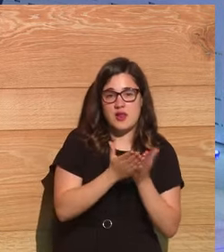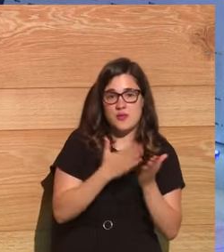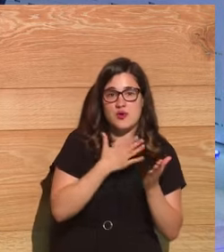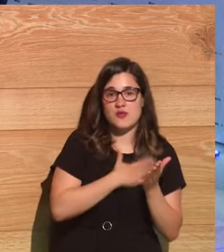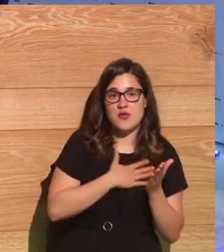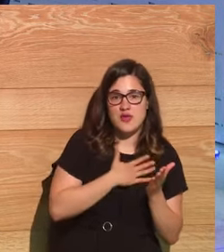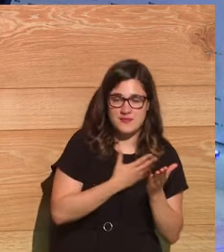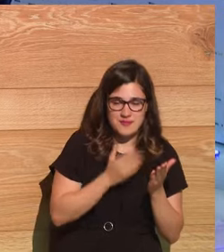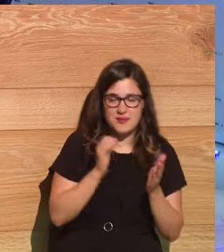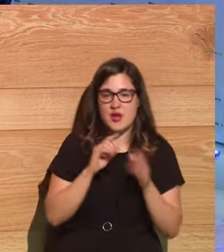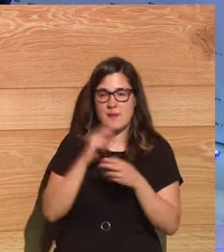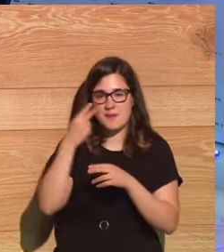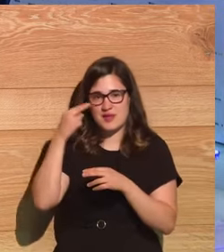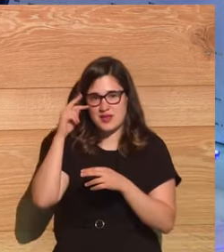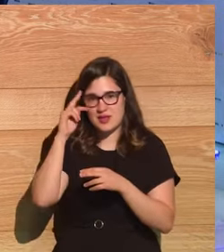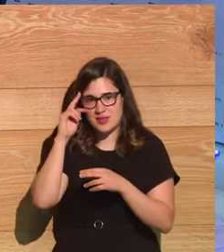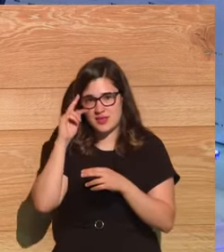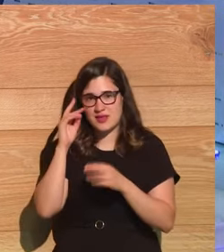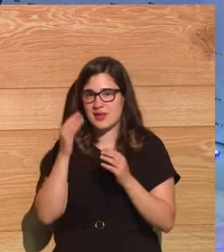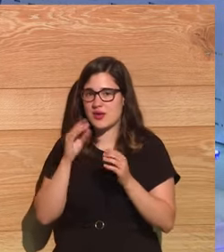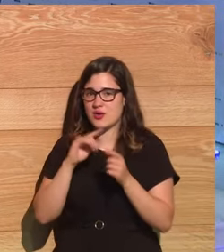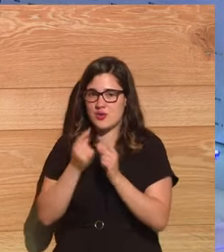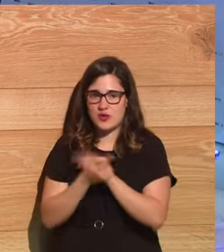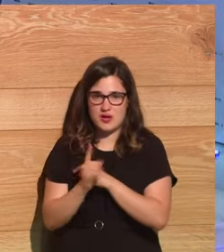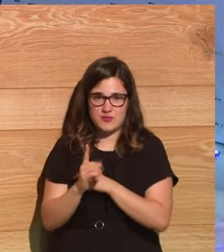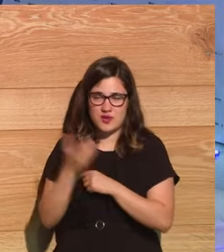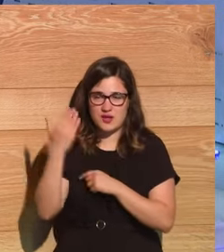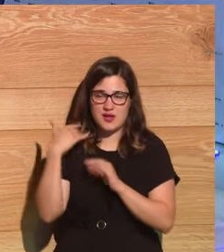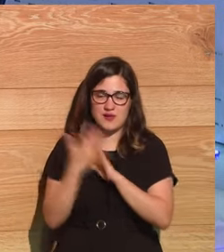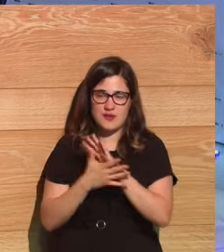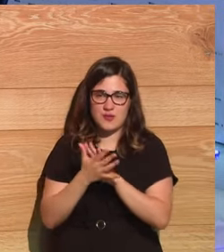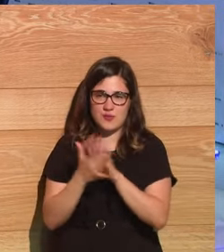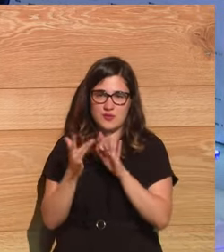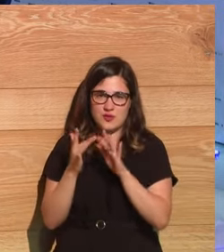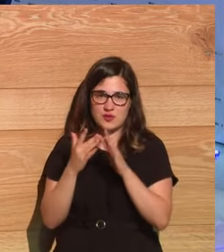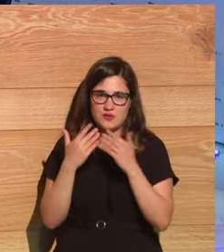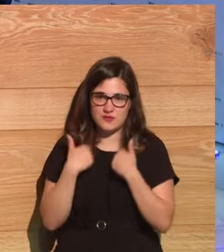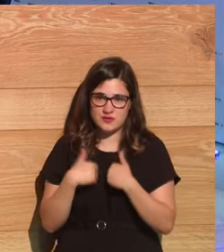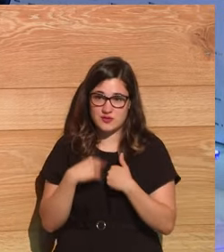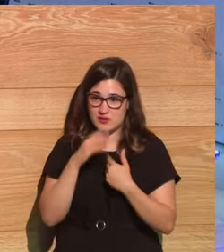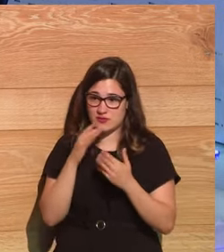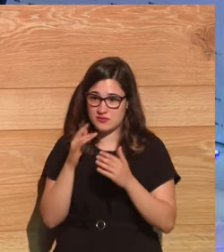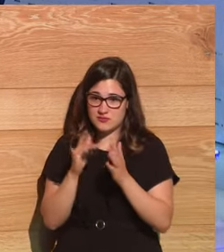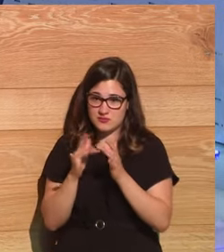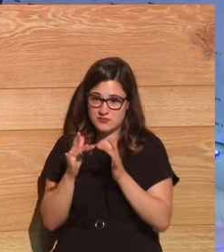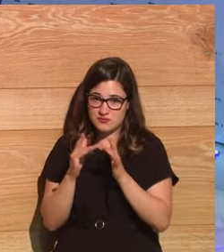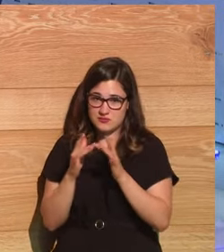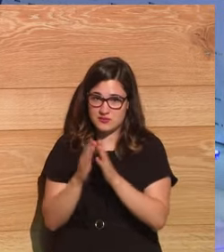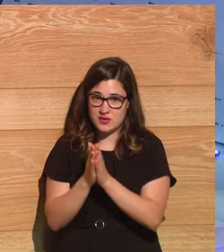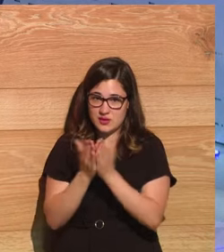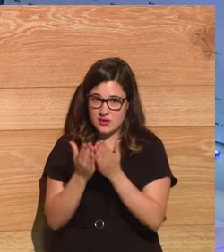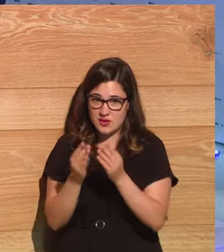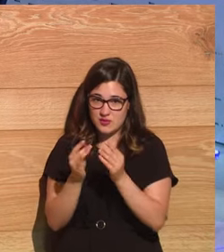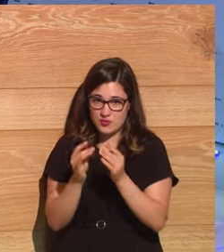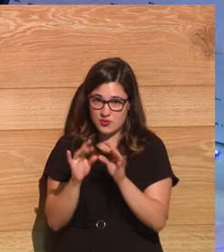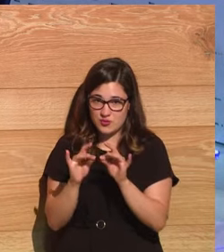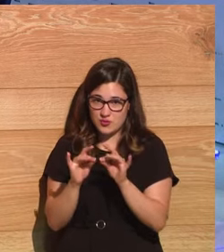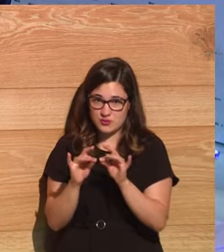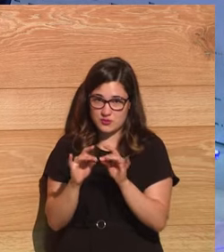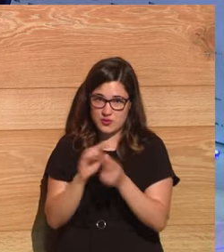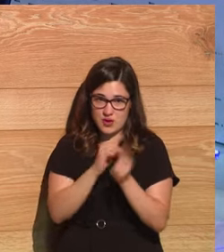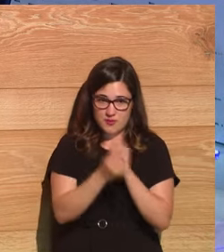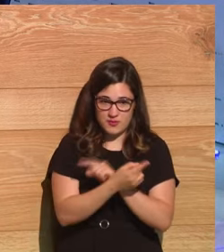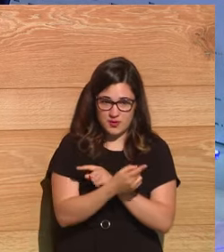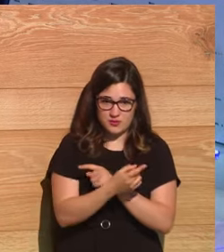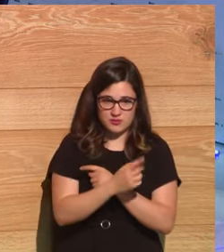cambio la experiencia. Hablábamos antes del contacto físico, no soy capaz de cambiar la experiencia física del tacto de un libro. Ajá. Y además es que hasta